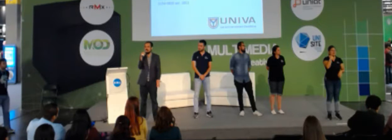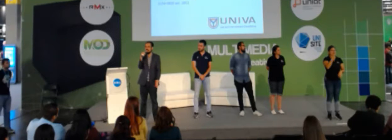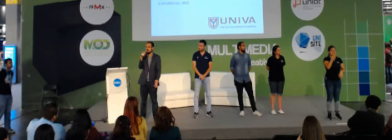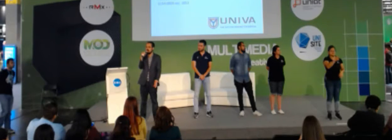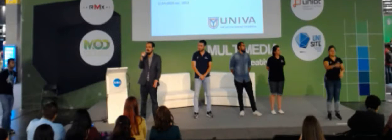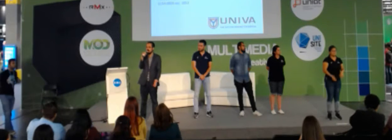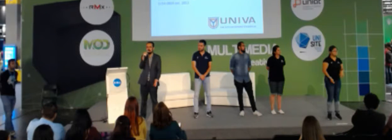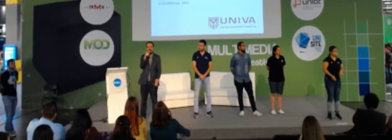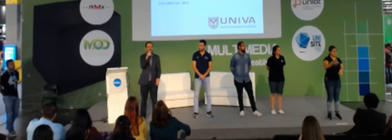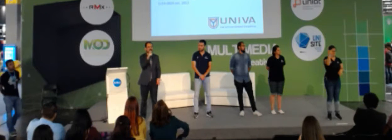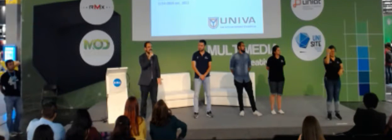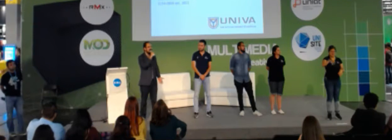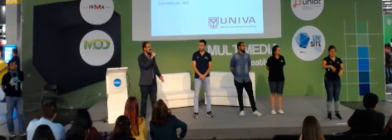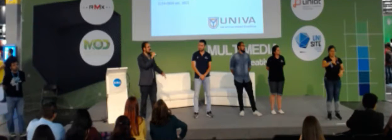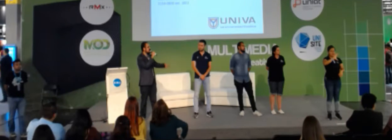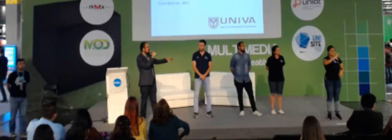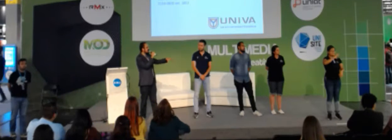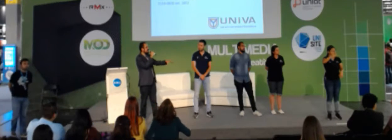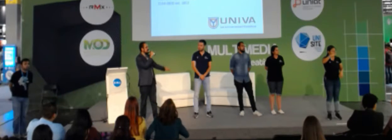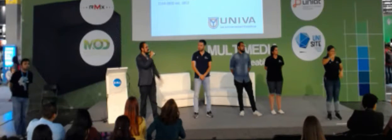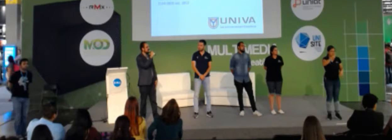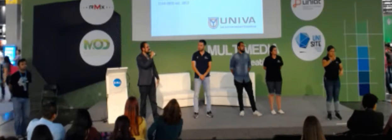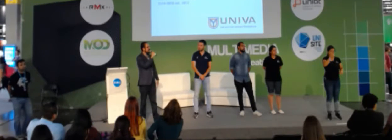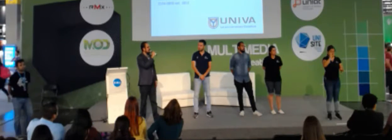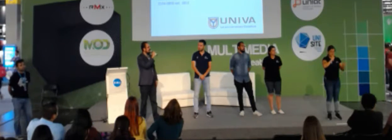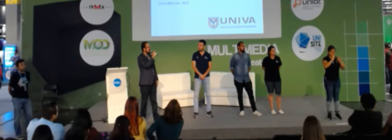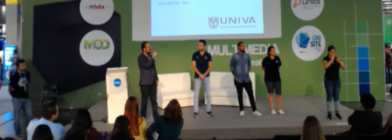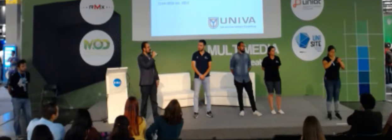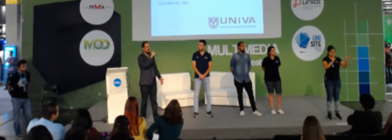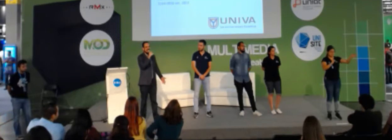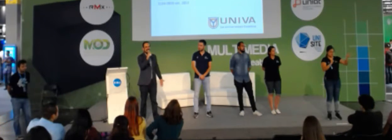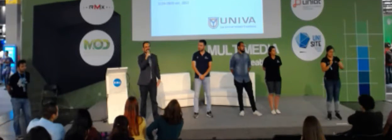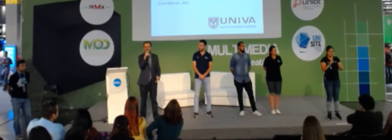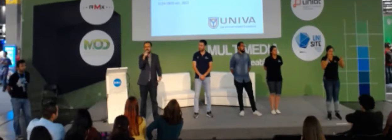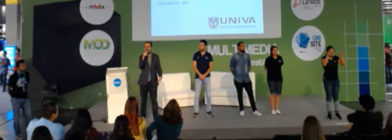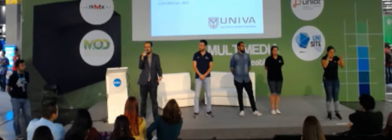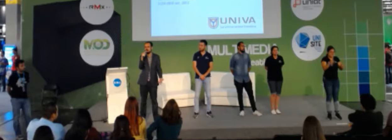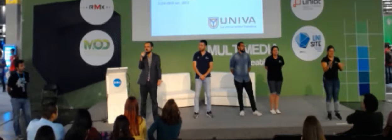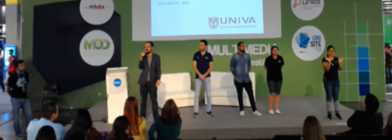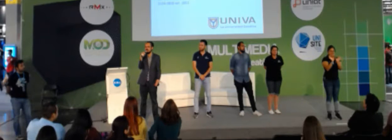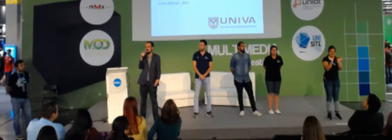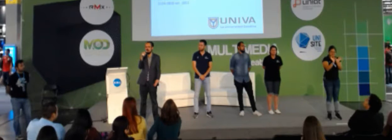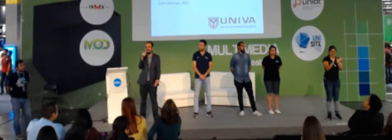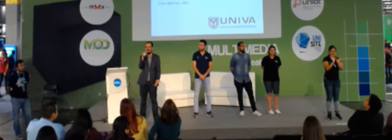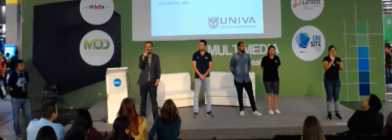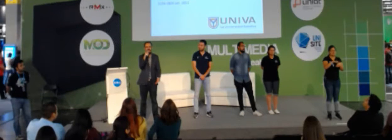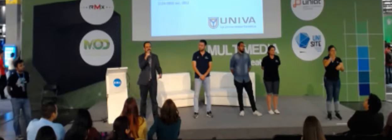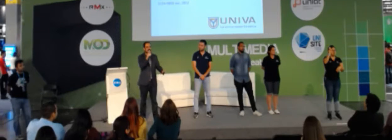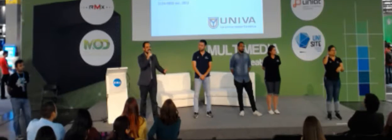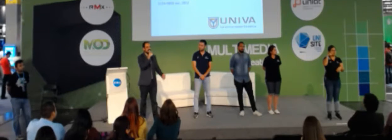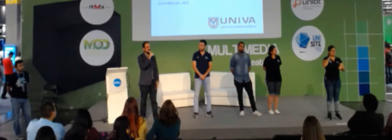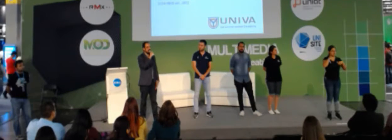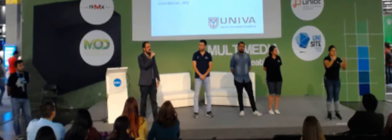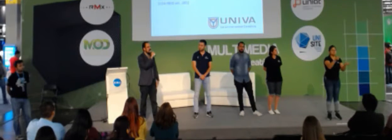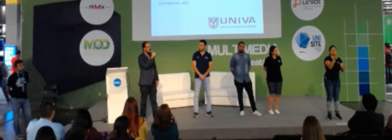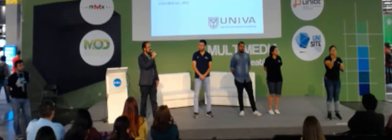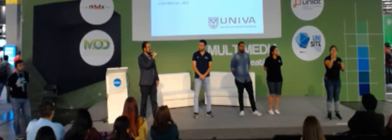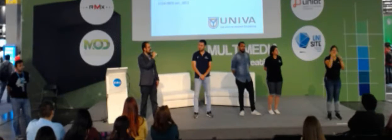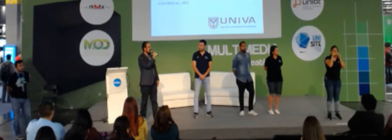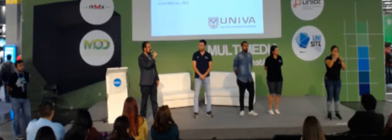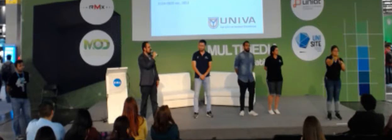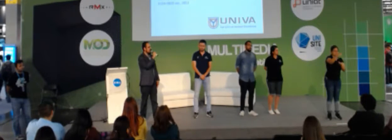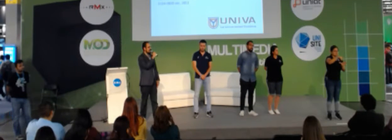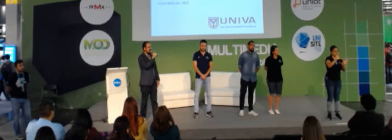primera edición de Campus Party donde hay un grupo de intérpretes oficiales certificados por parte de la UDG que están atendiendo a